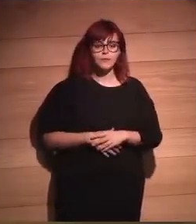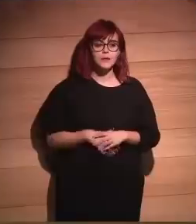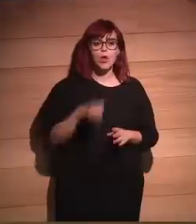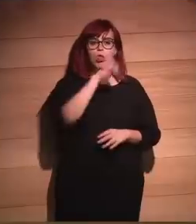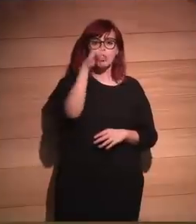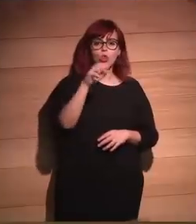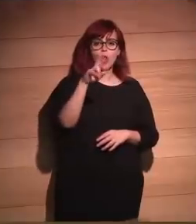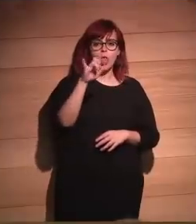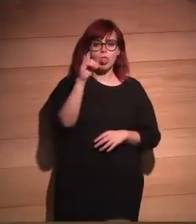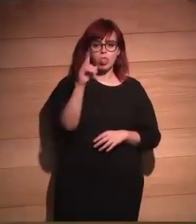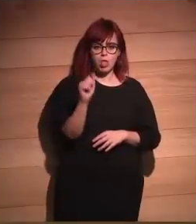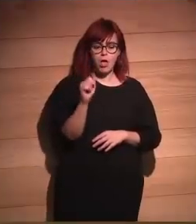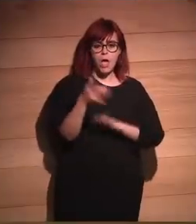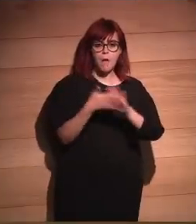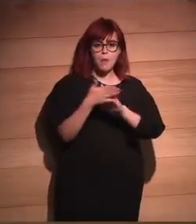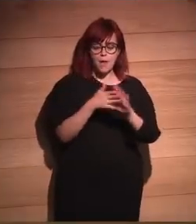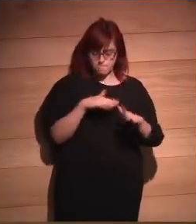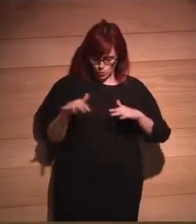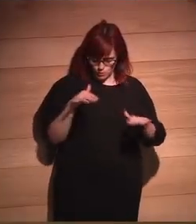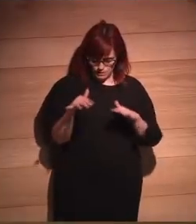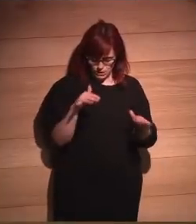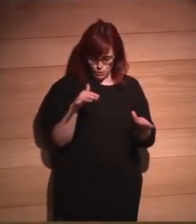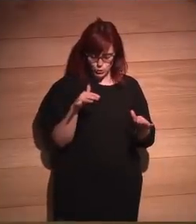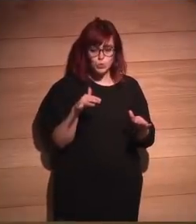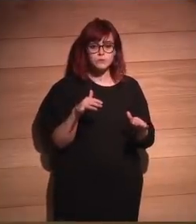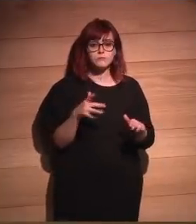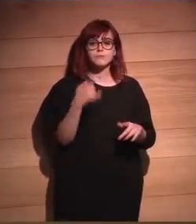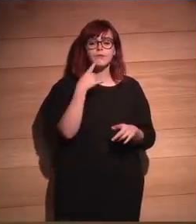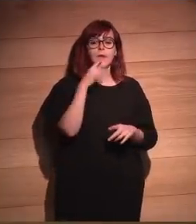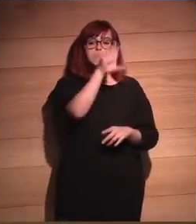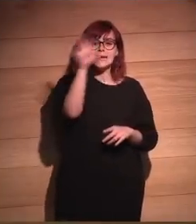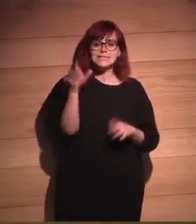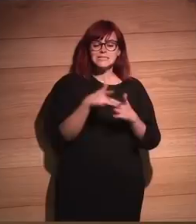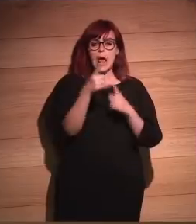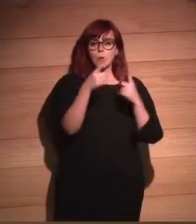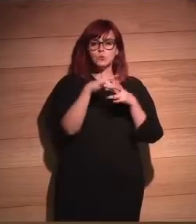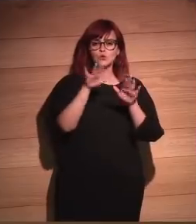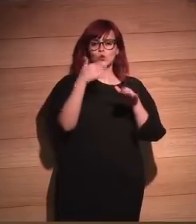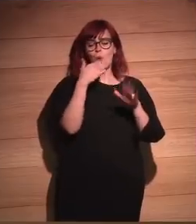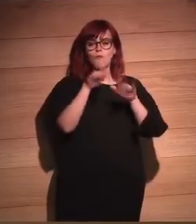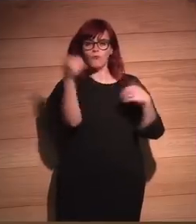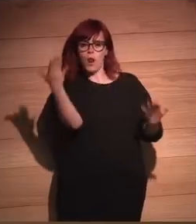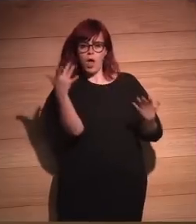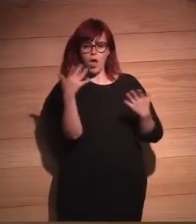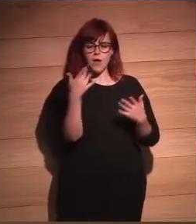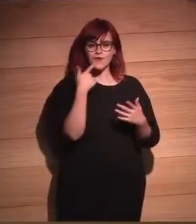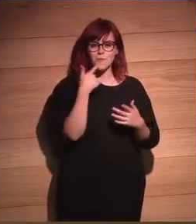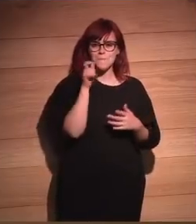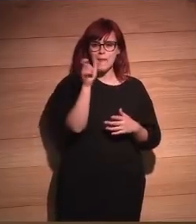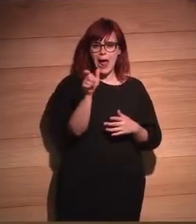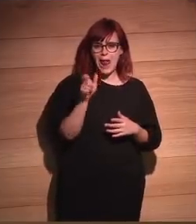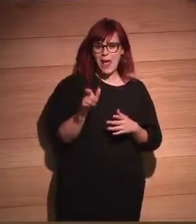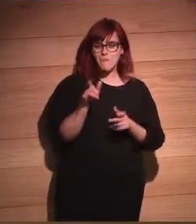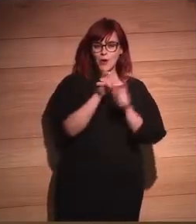Zoraida, hablabas de movimientos de algunos países sí, no alineados, no sé, utilizando viejas